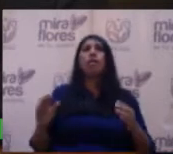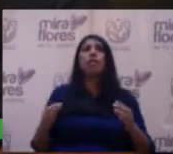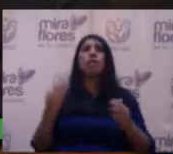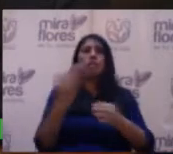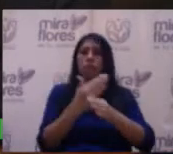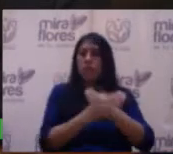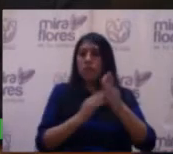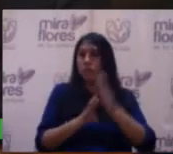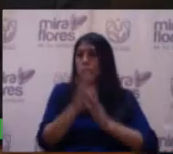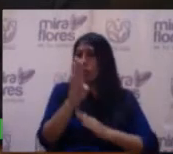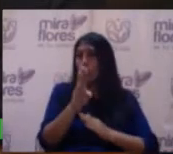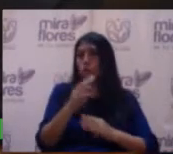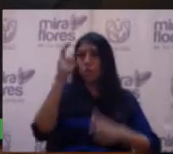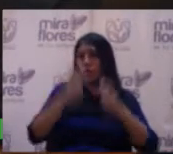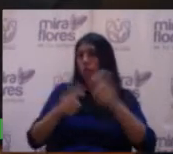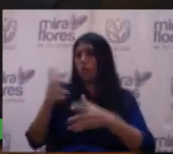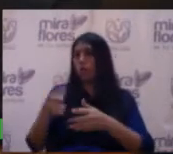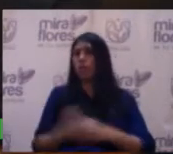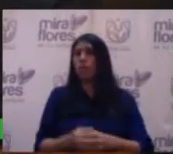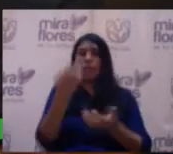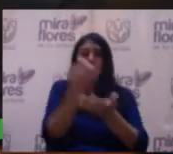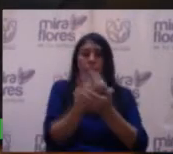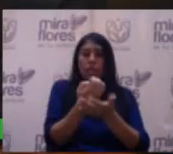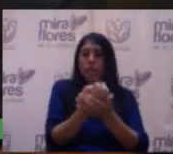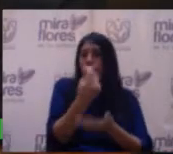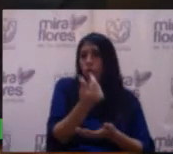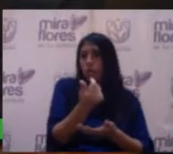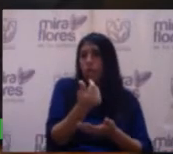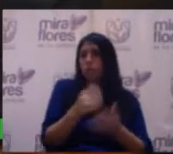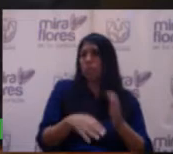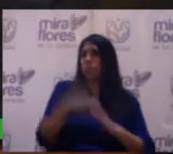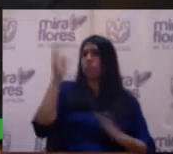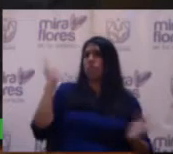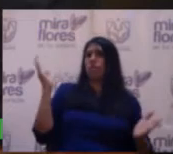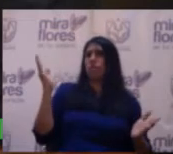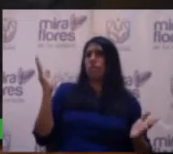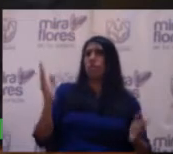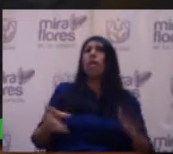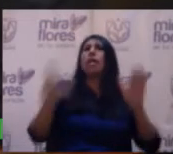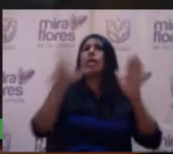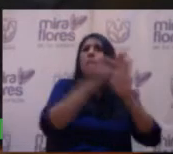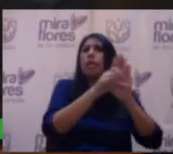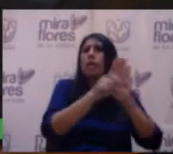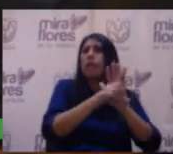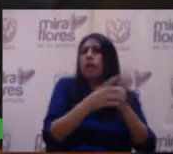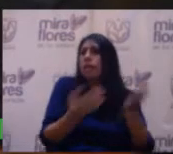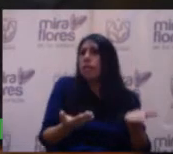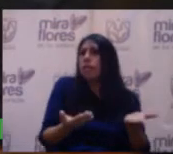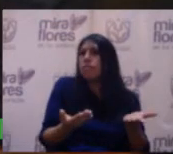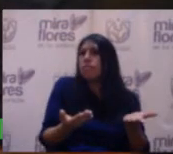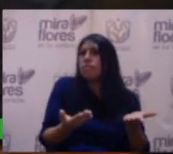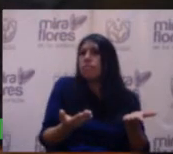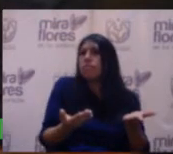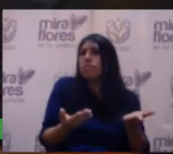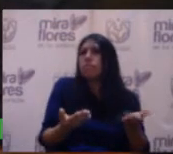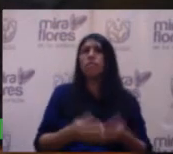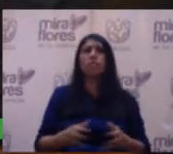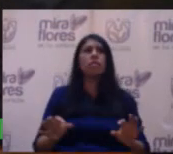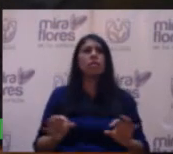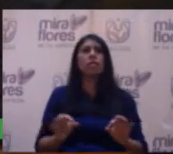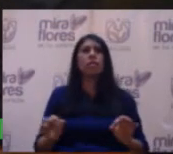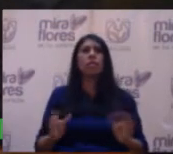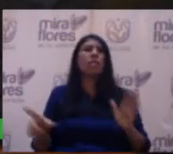muchísimo. Parte económica, bastante. Y la parte legal, simple y llanamente, es si